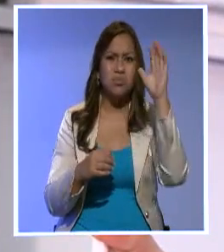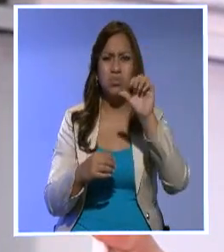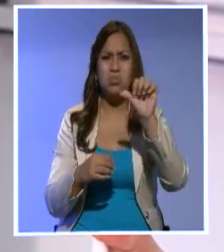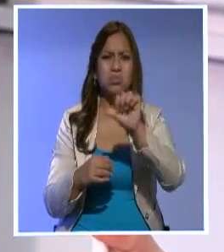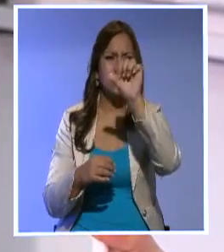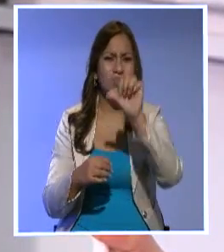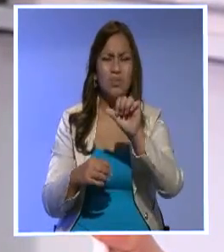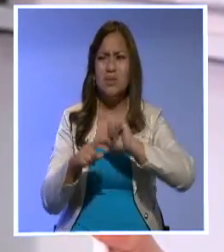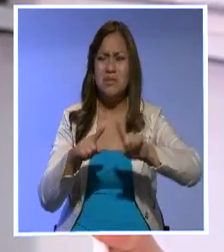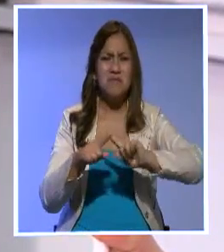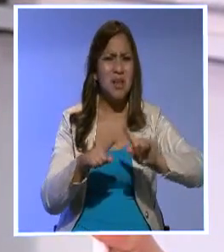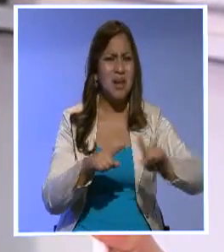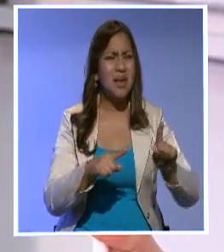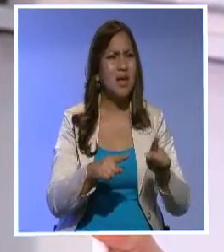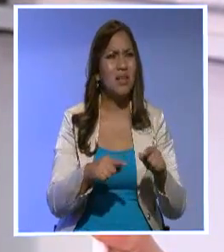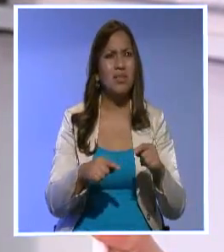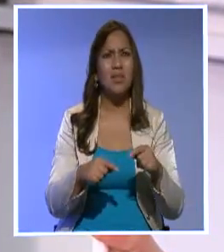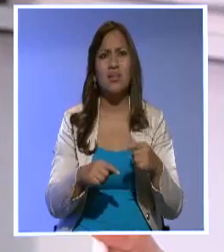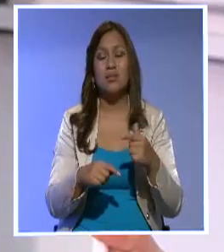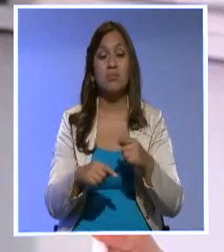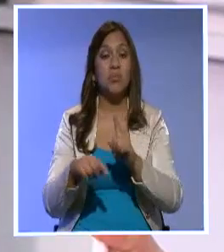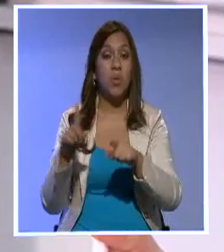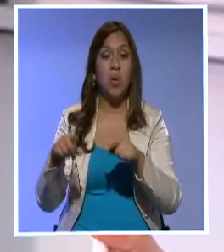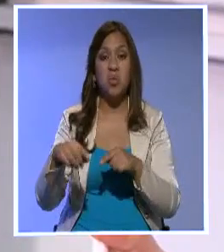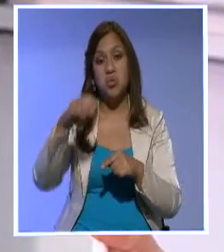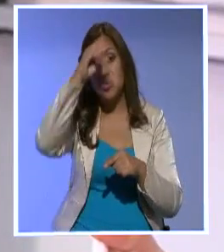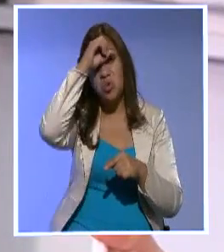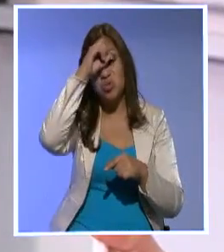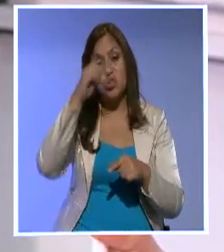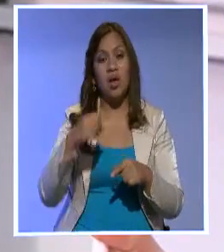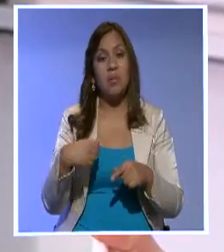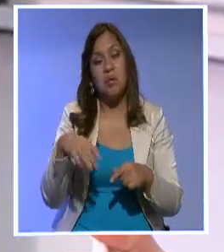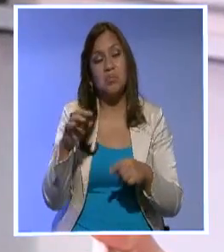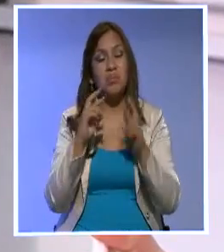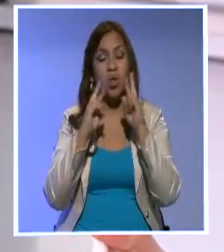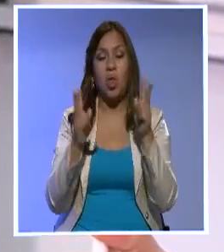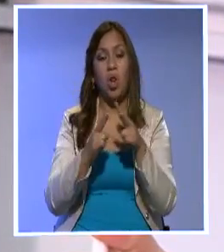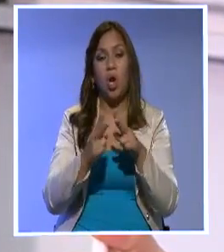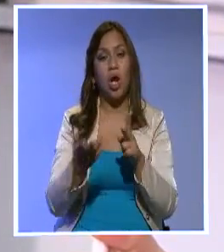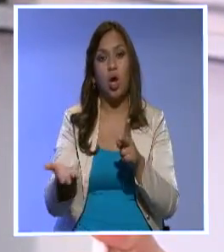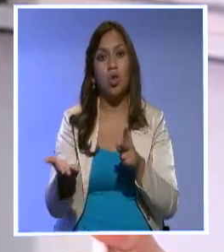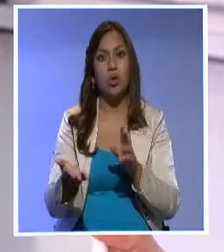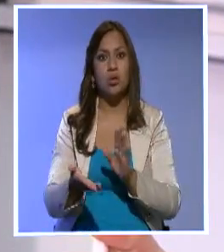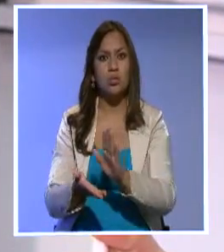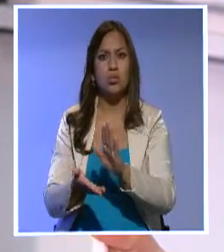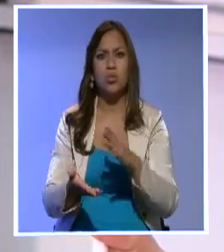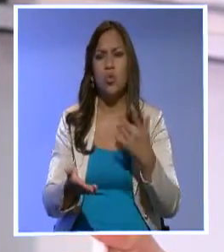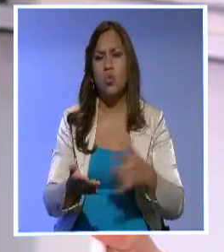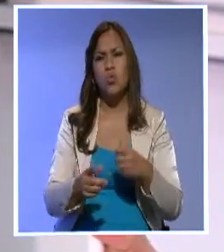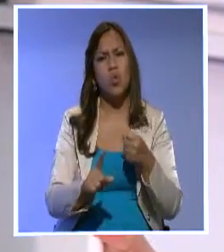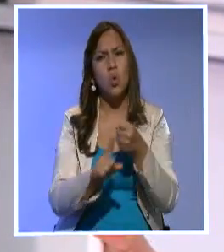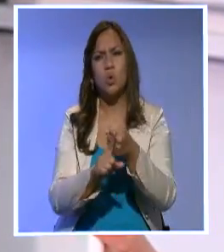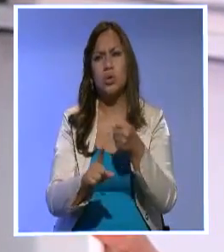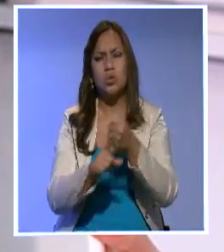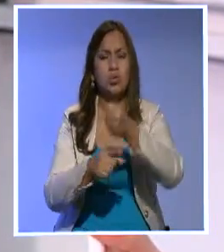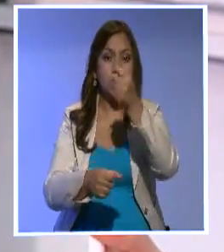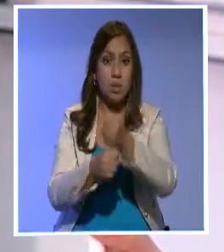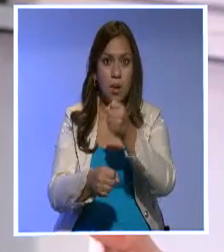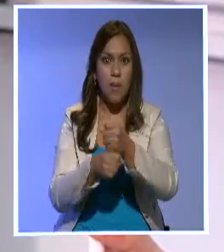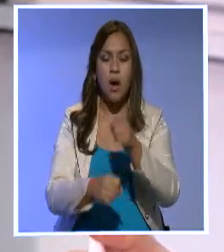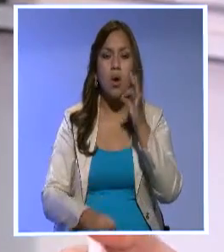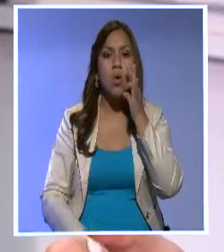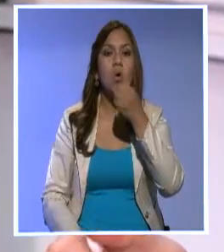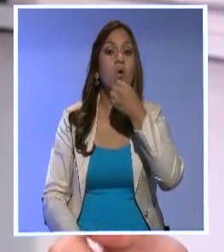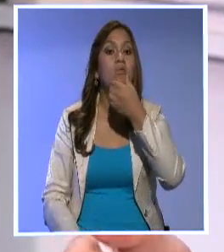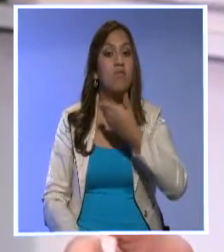derecha y aquellos otros cuya ignorancia no les permite reconocer el tiempo histórico que vivió cuba con fidel